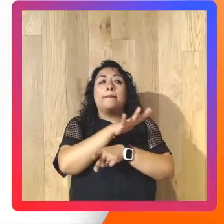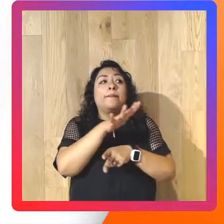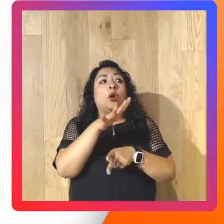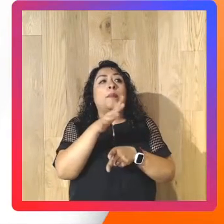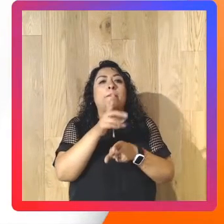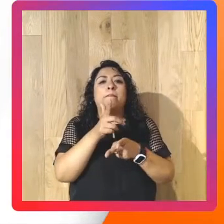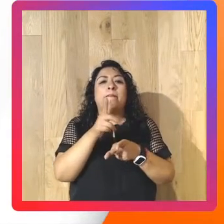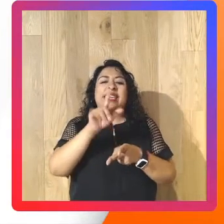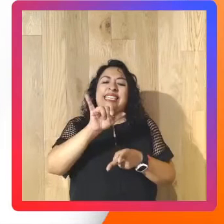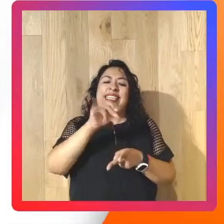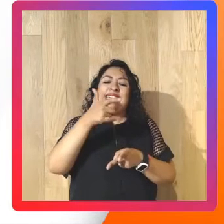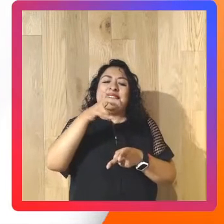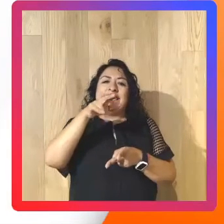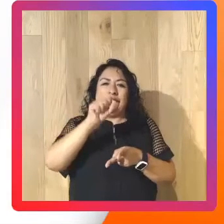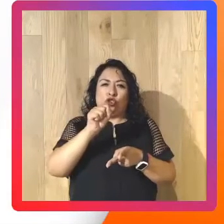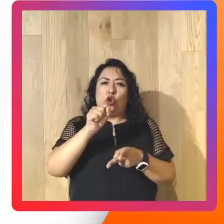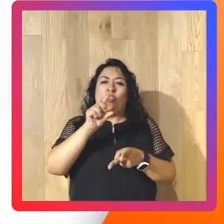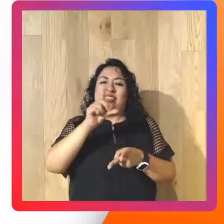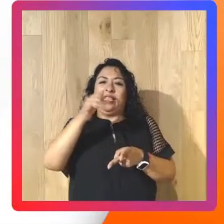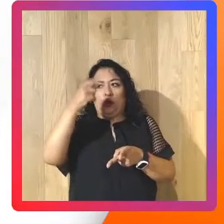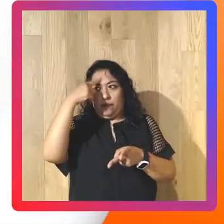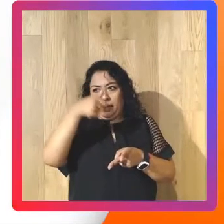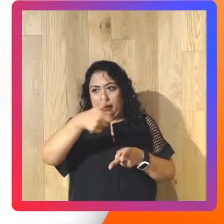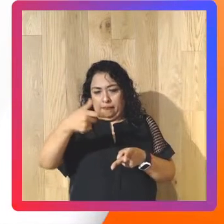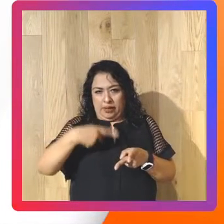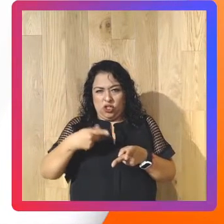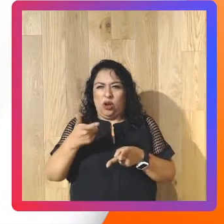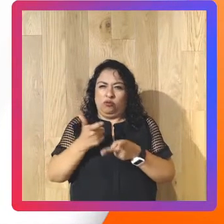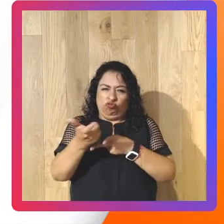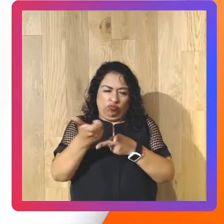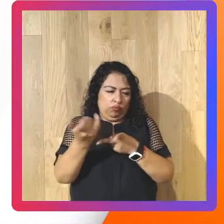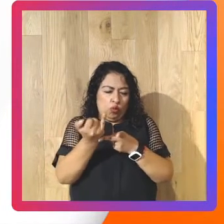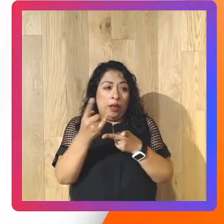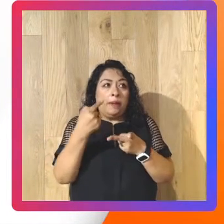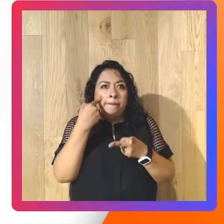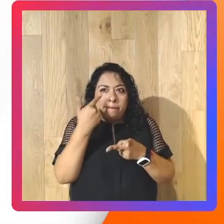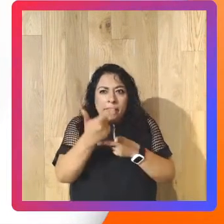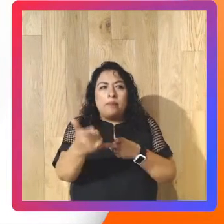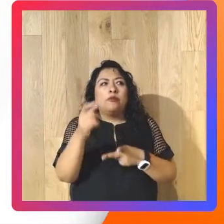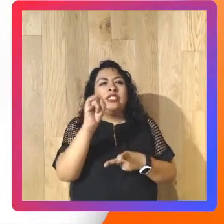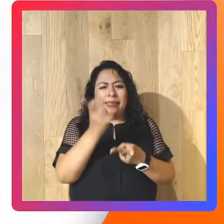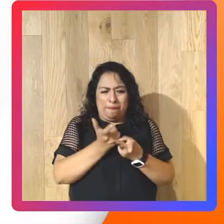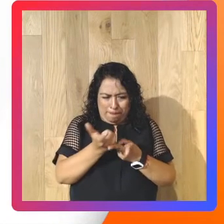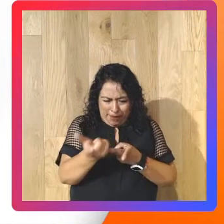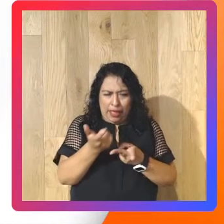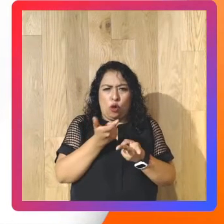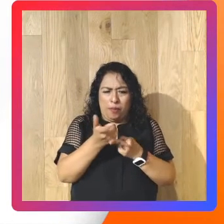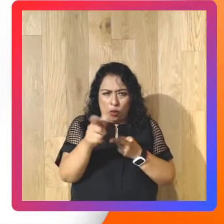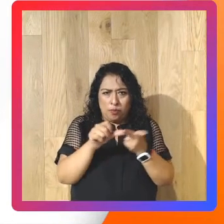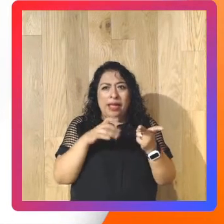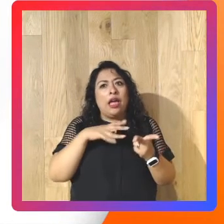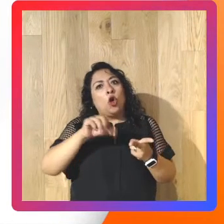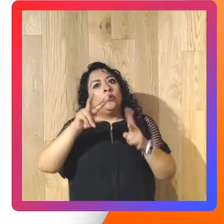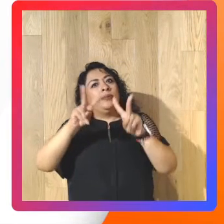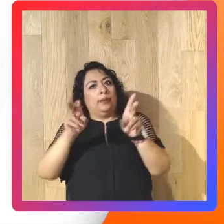un ingreso digno para las personas, porque nos damos cuenta que aparte del salario hay